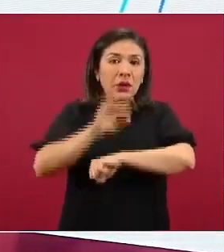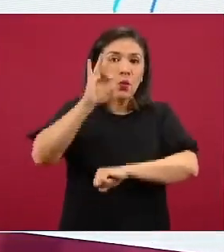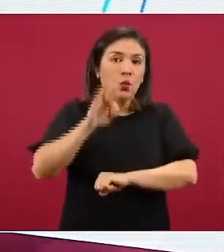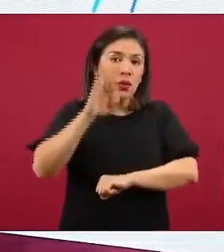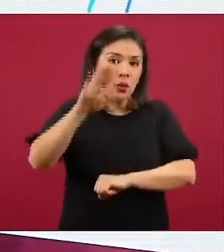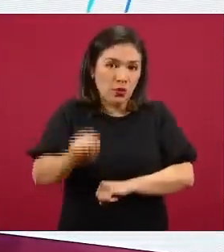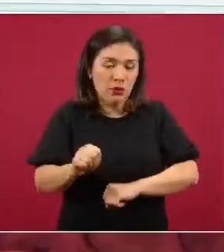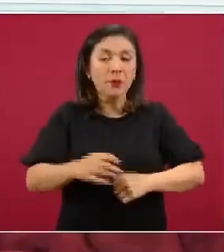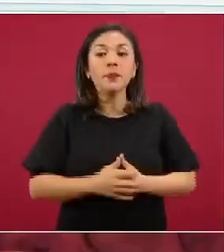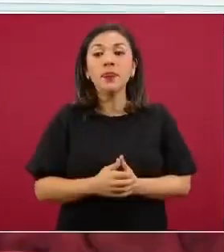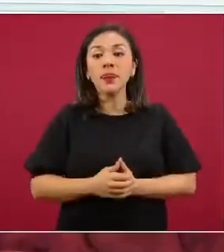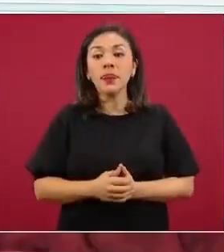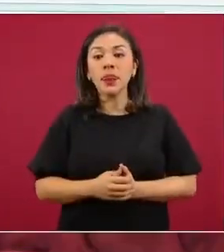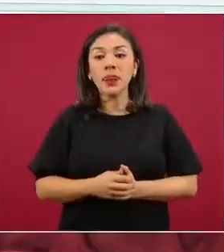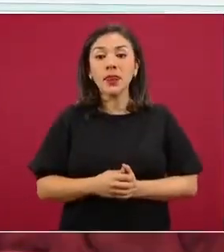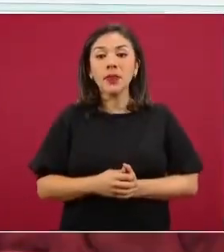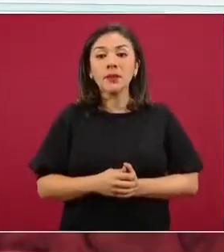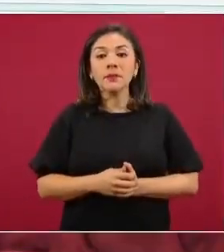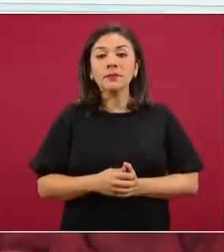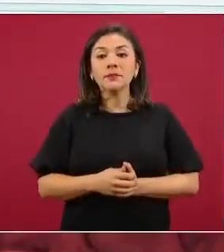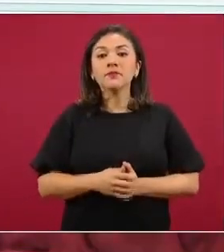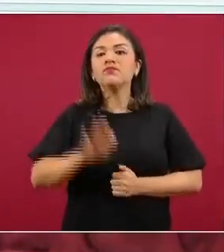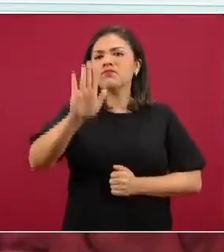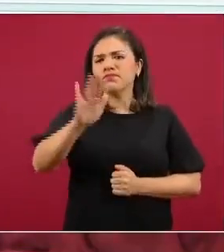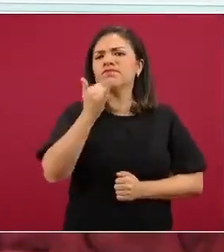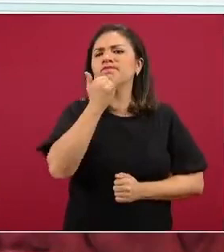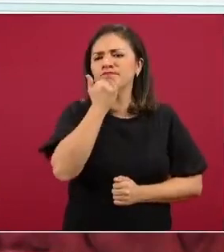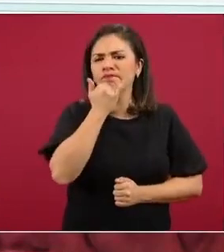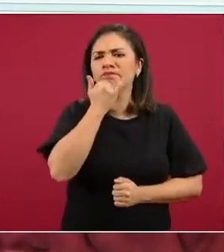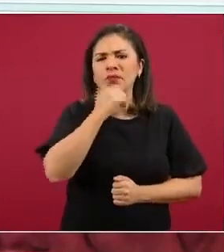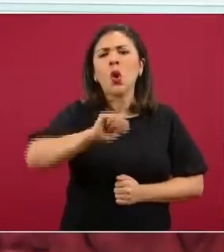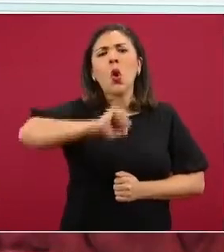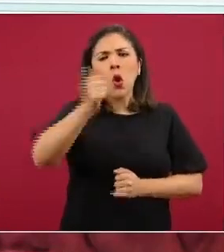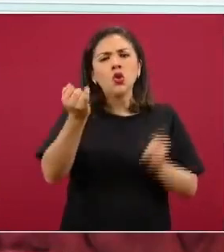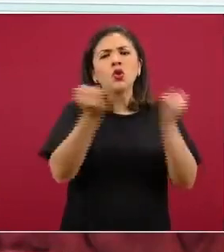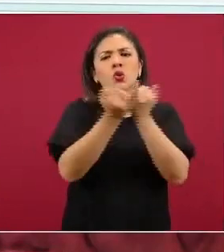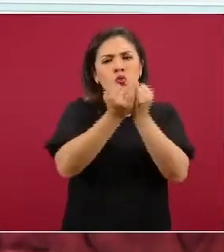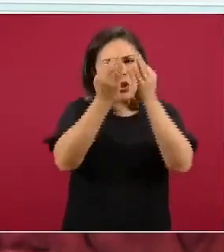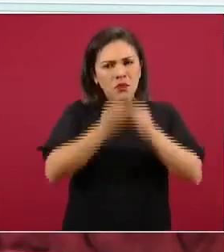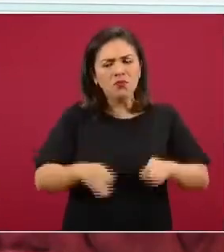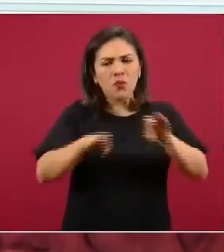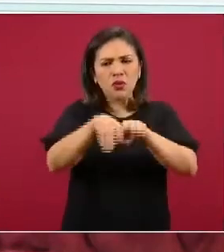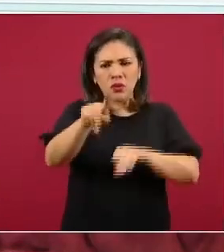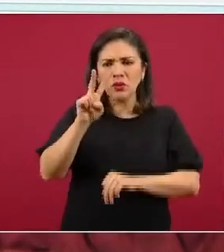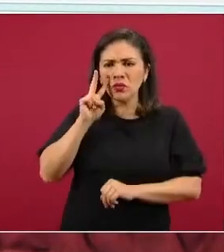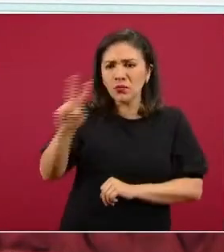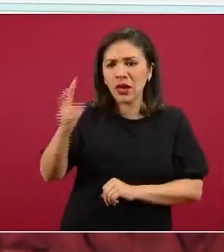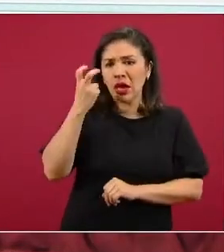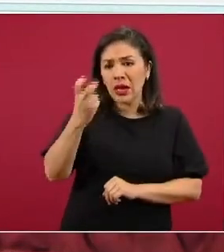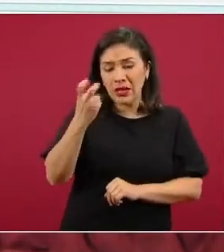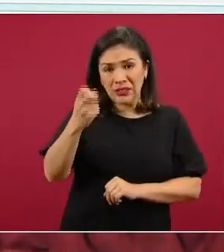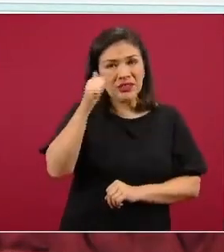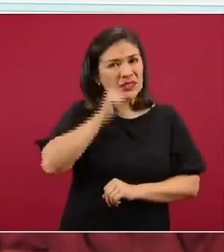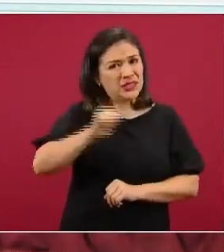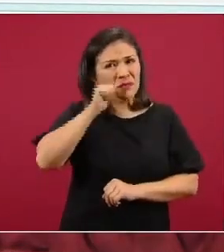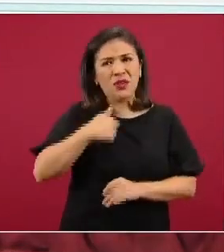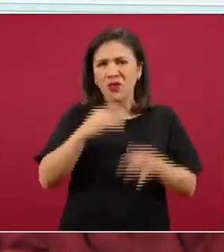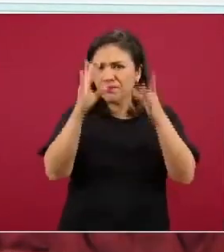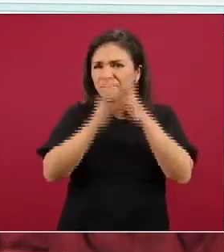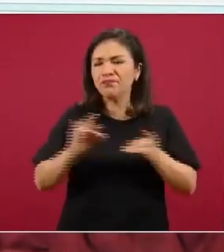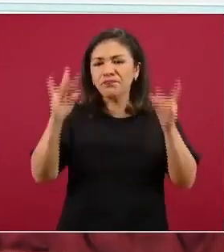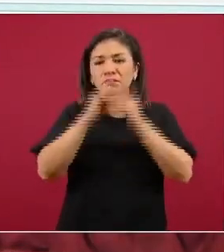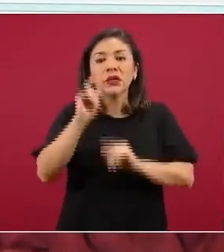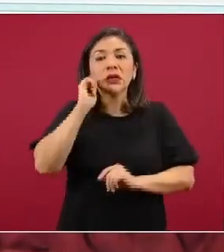49. La siguiente, por favor. Bueno, perdón. El otro dato que también es importante y que le damos como mucho peso